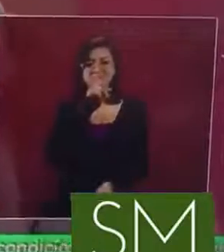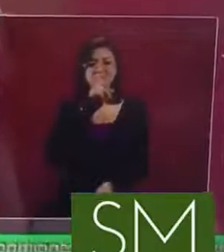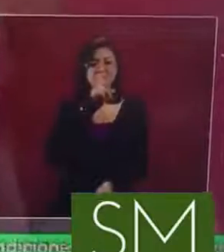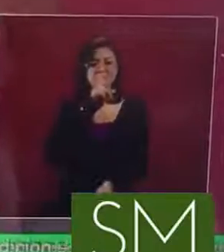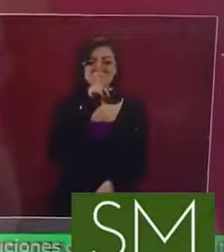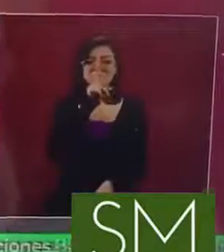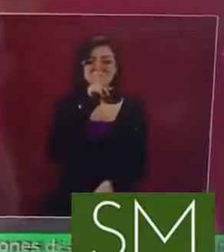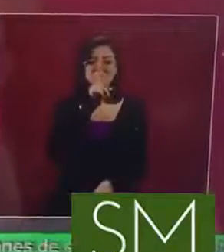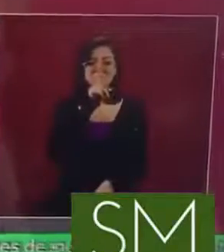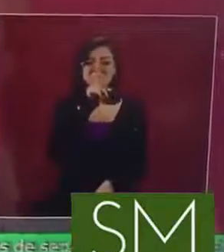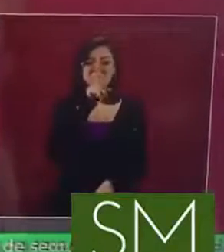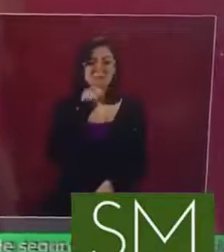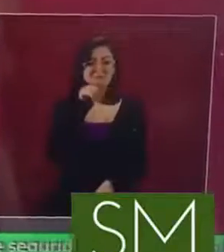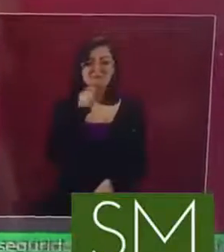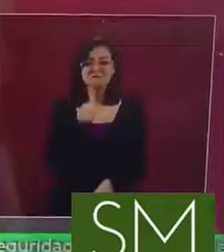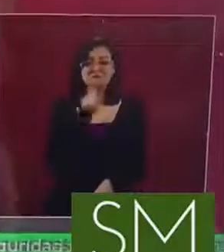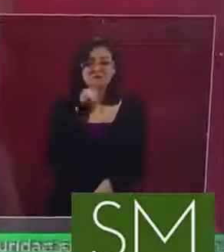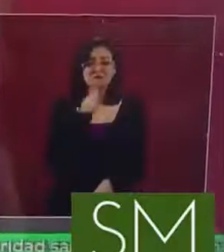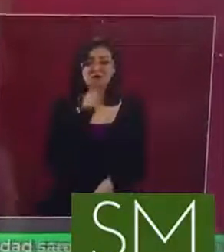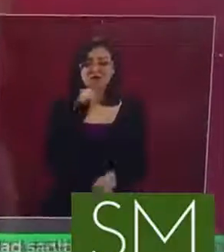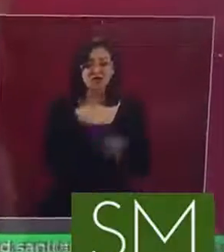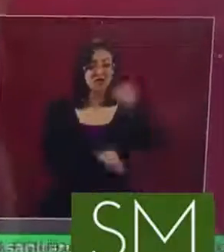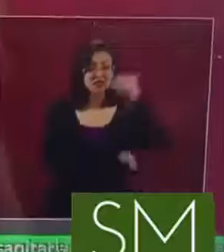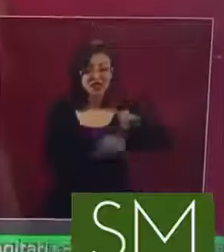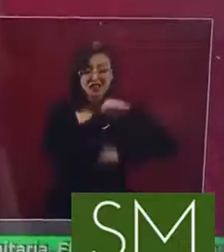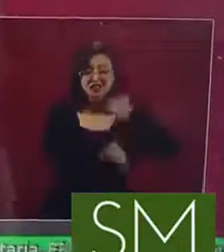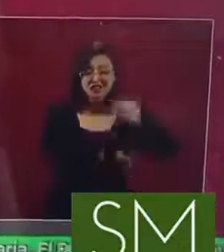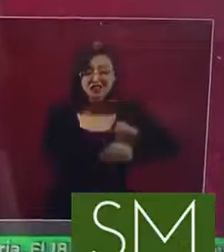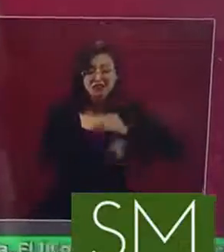vamos a pelearnos.